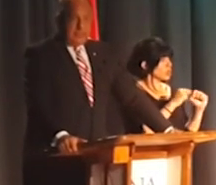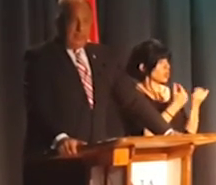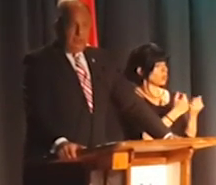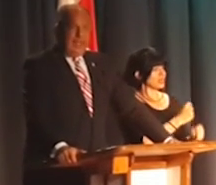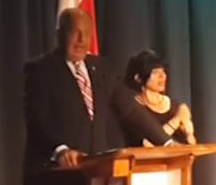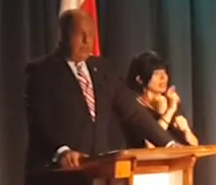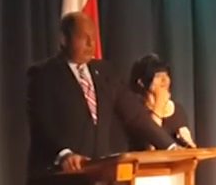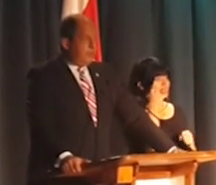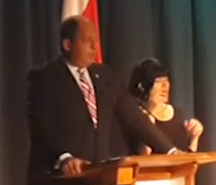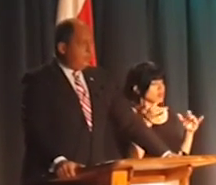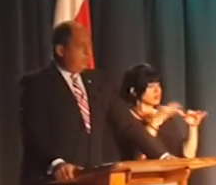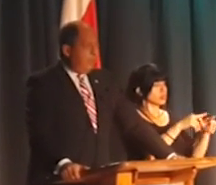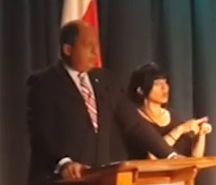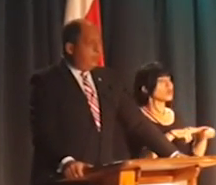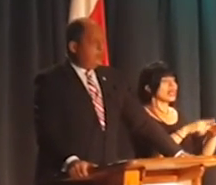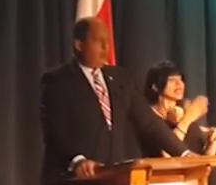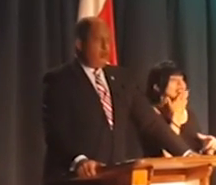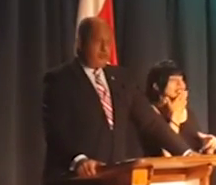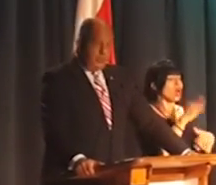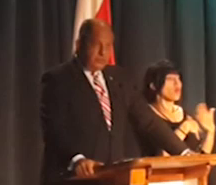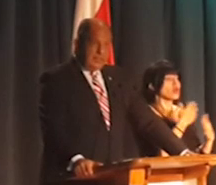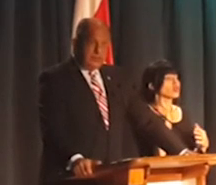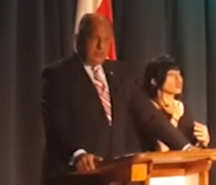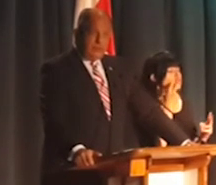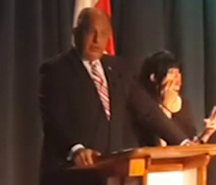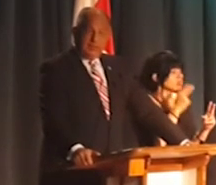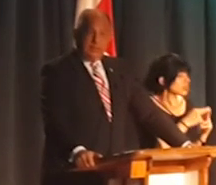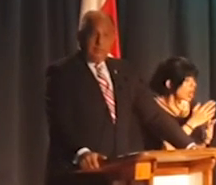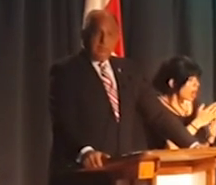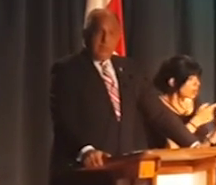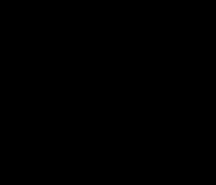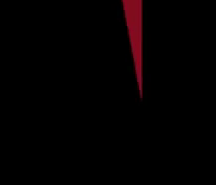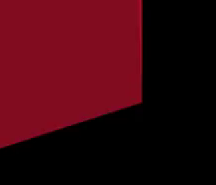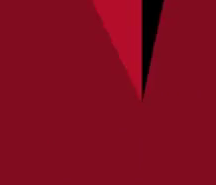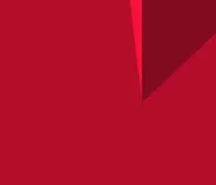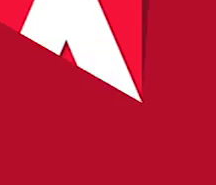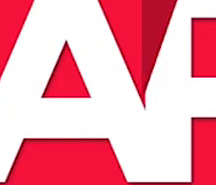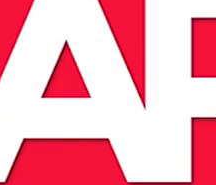seguridad del Estado en los territorios indígenas cuando conocemos de las acciones de violencia.